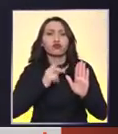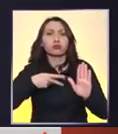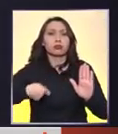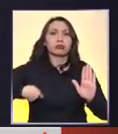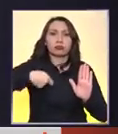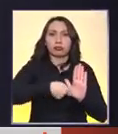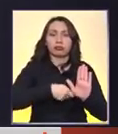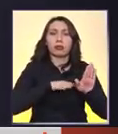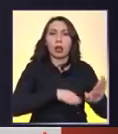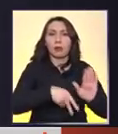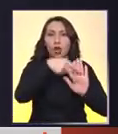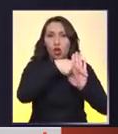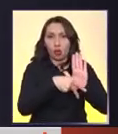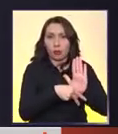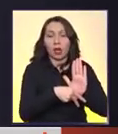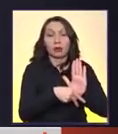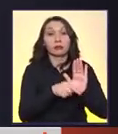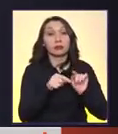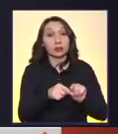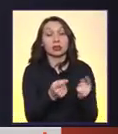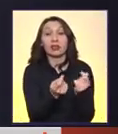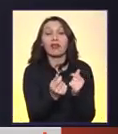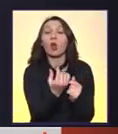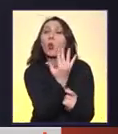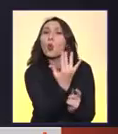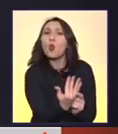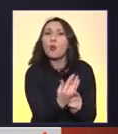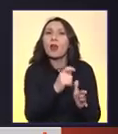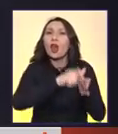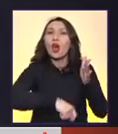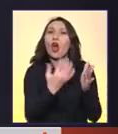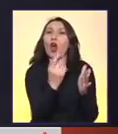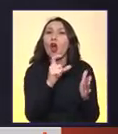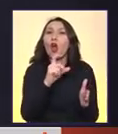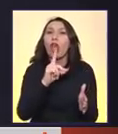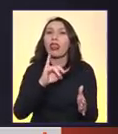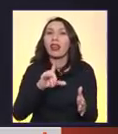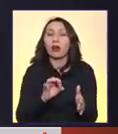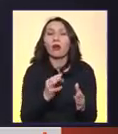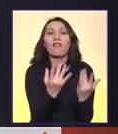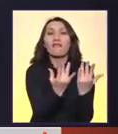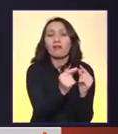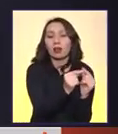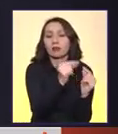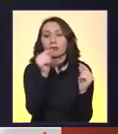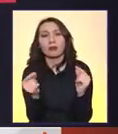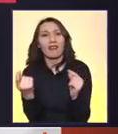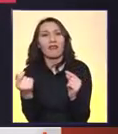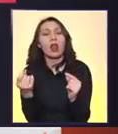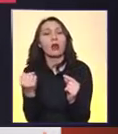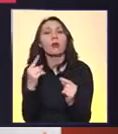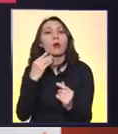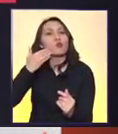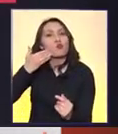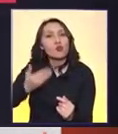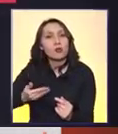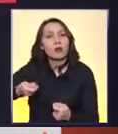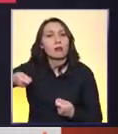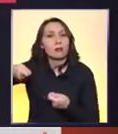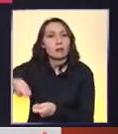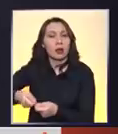respaldo de la normativa vigente. Estos tienen un código que le otorga un valor referencial, que a su vez determina la bonificación y los pagos